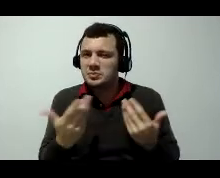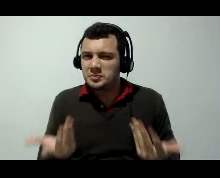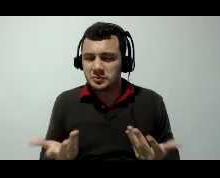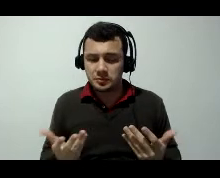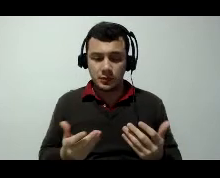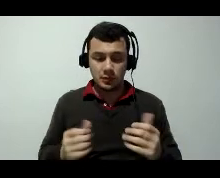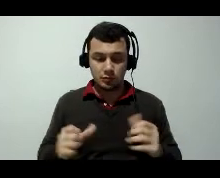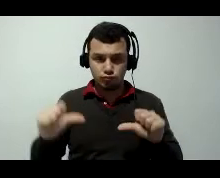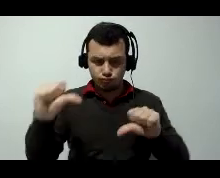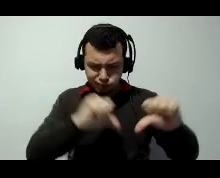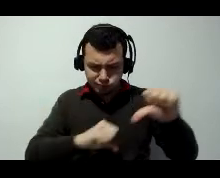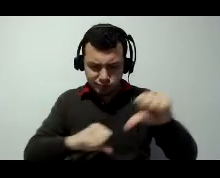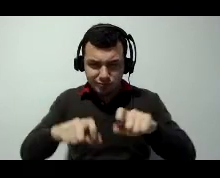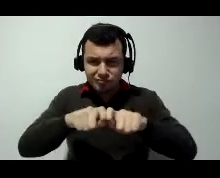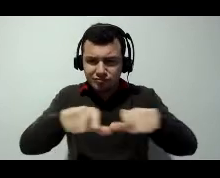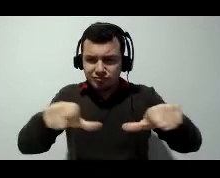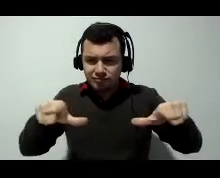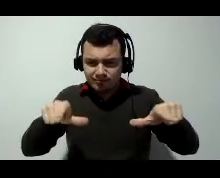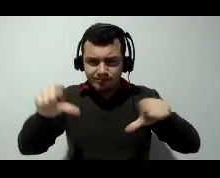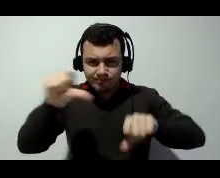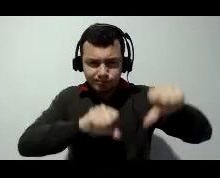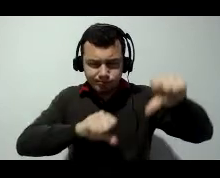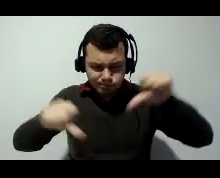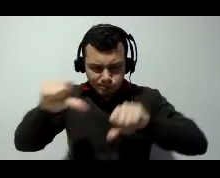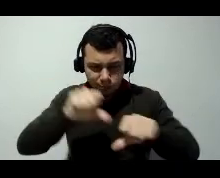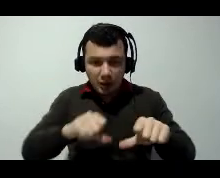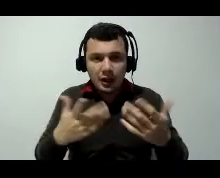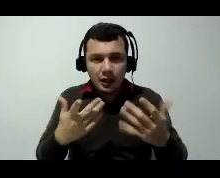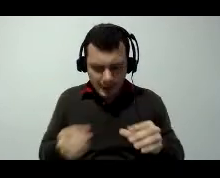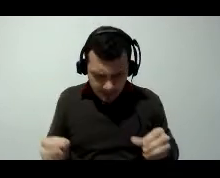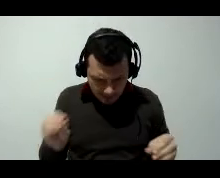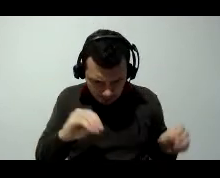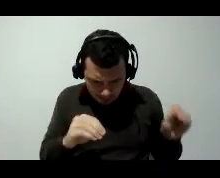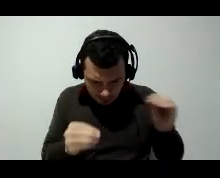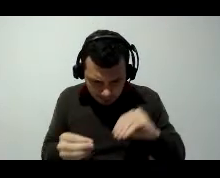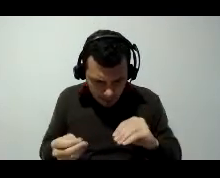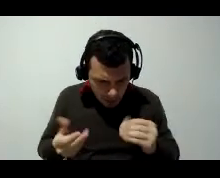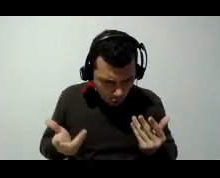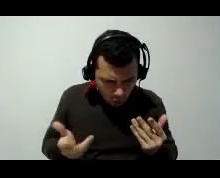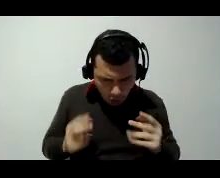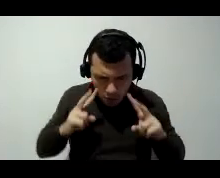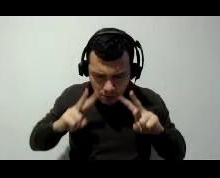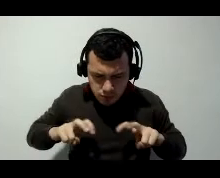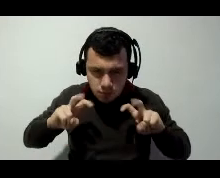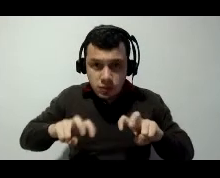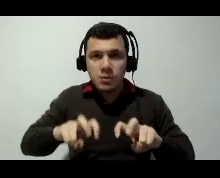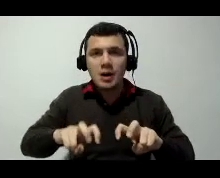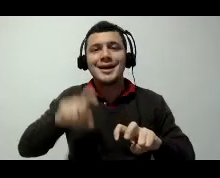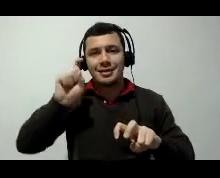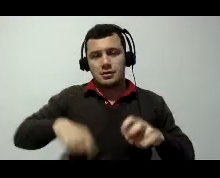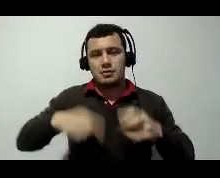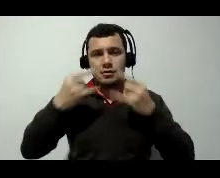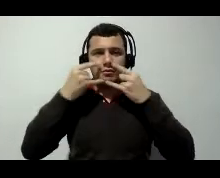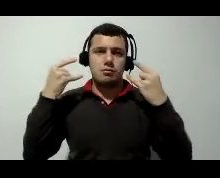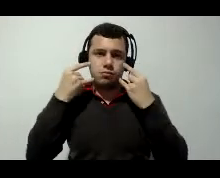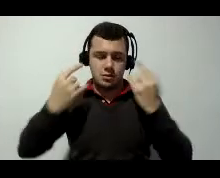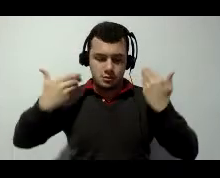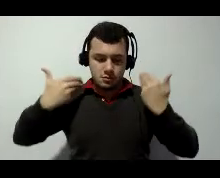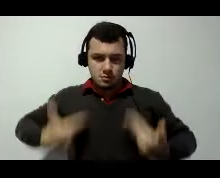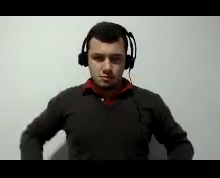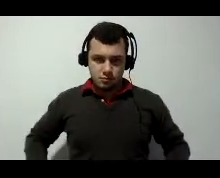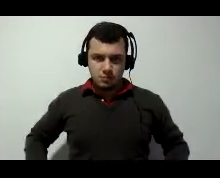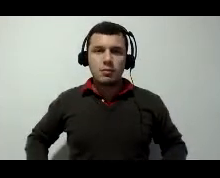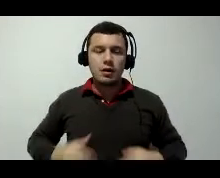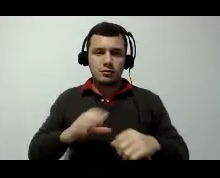manipulando muestras respiratorias, entonces se va a requerir mascarilla quirúrgica, bata manga larga antifluido, guantes no estériles y